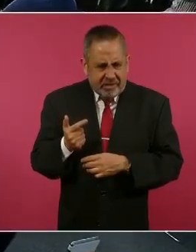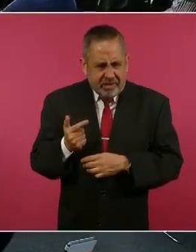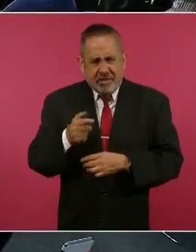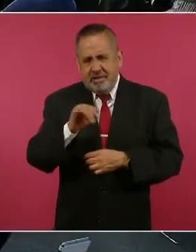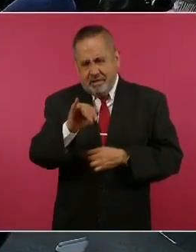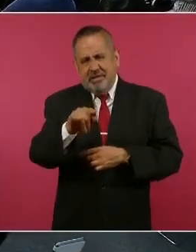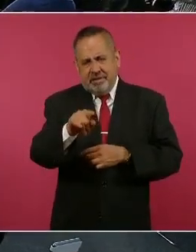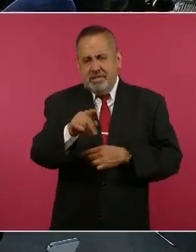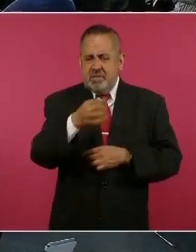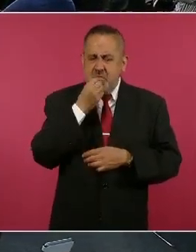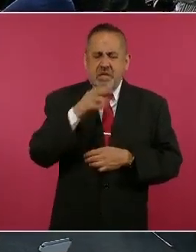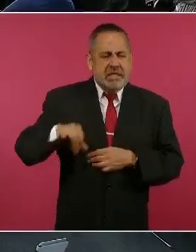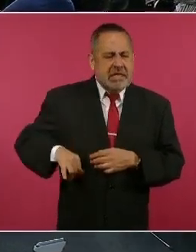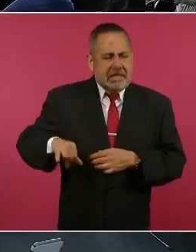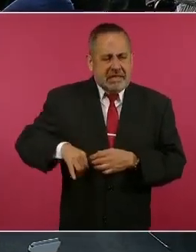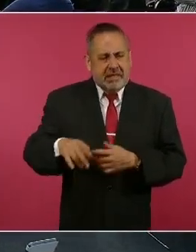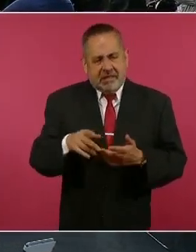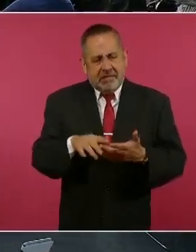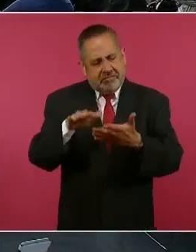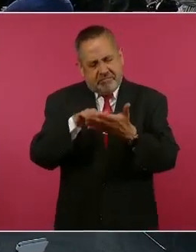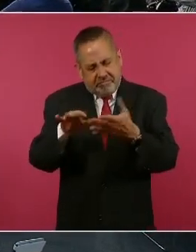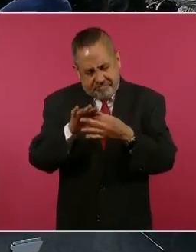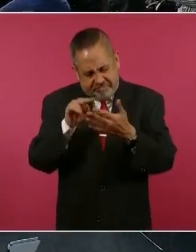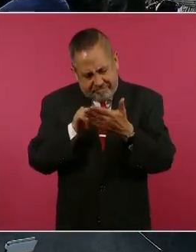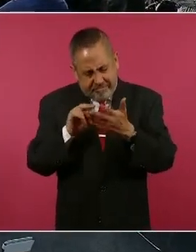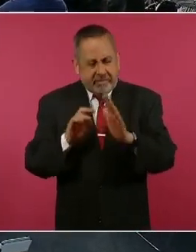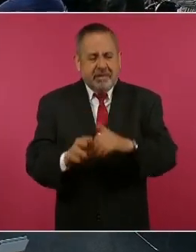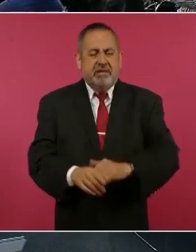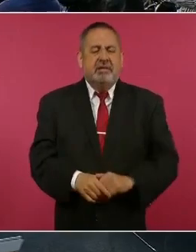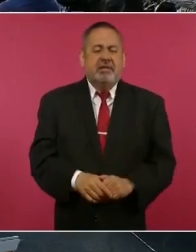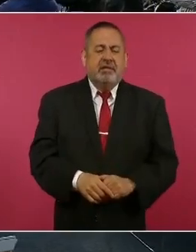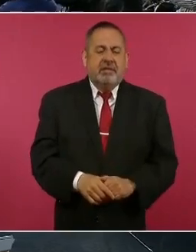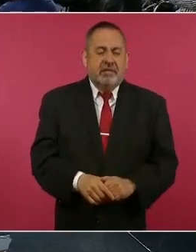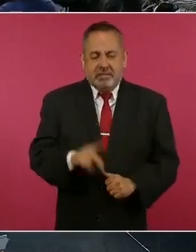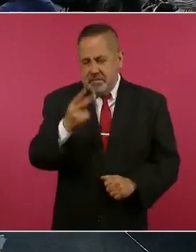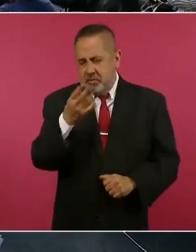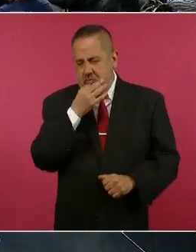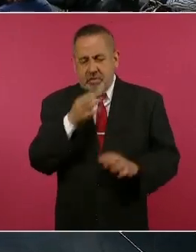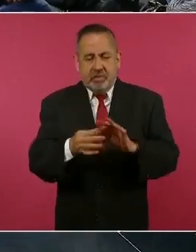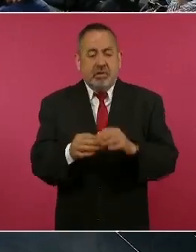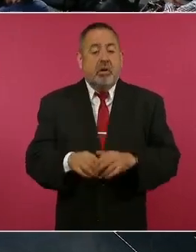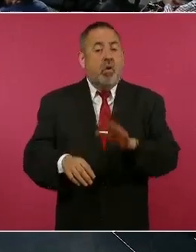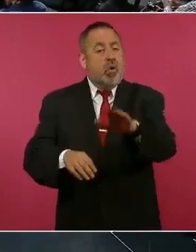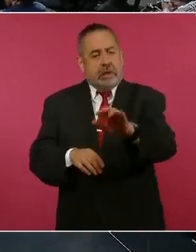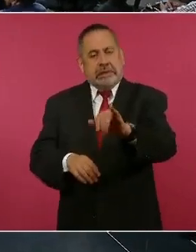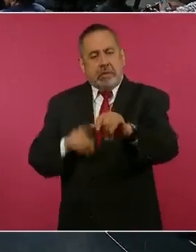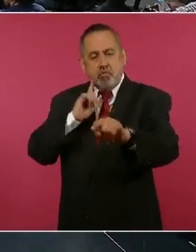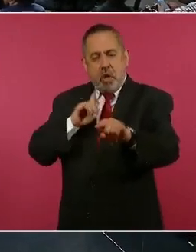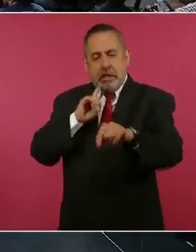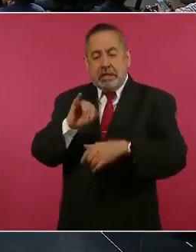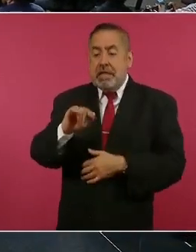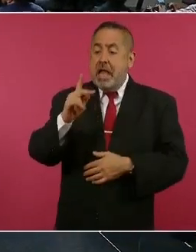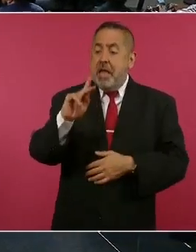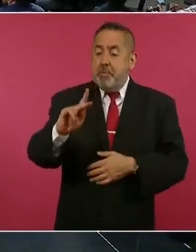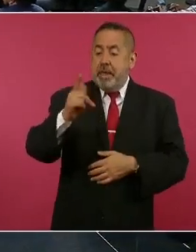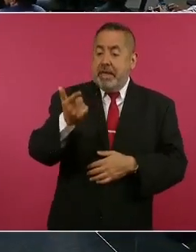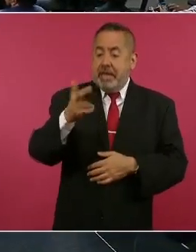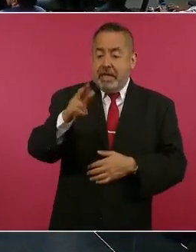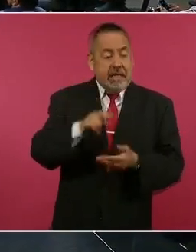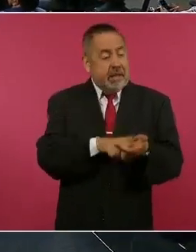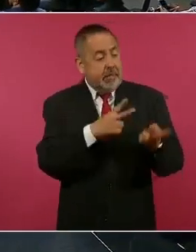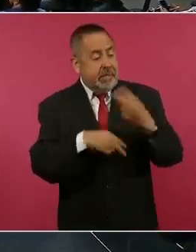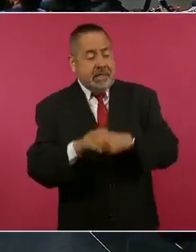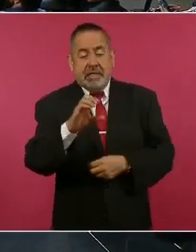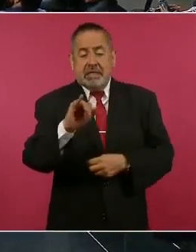Es que sí es interesante. Sí es interesante porque, por ejemplo, en PGR, minutos, o sea, en la PGR había una manera de llamar a los que venían del